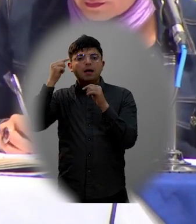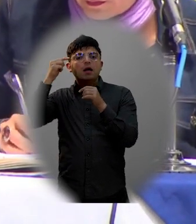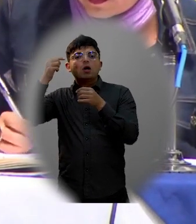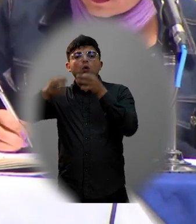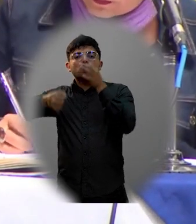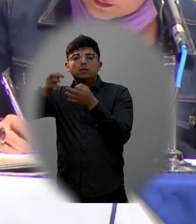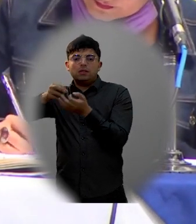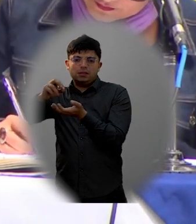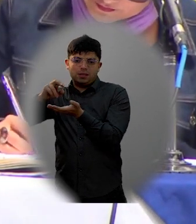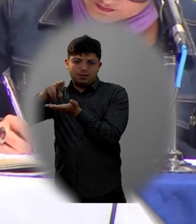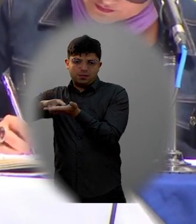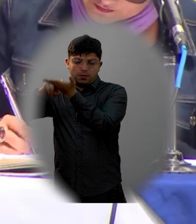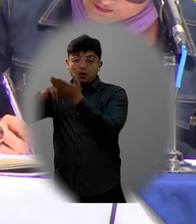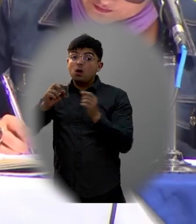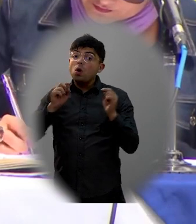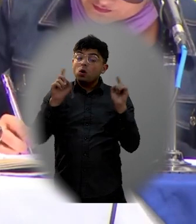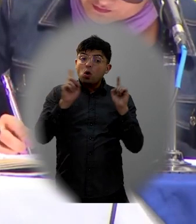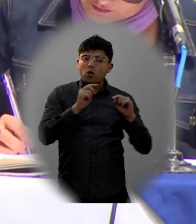como tradicionalmente